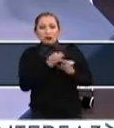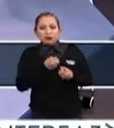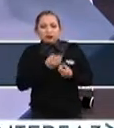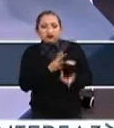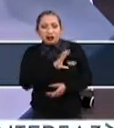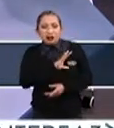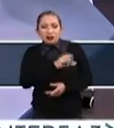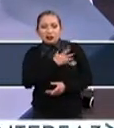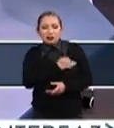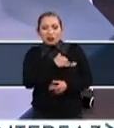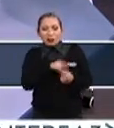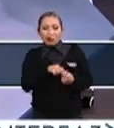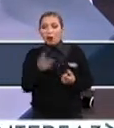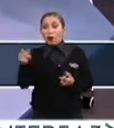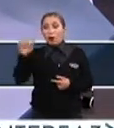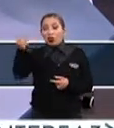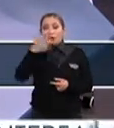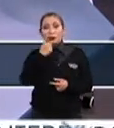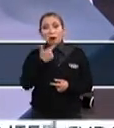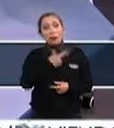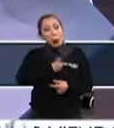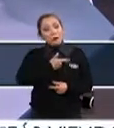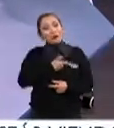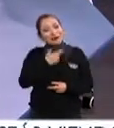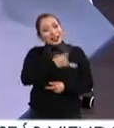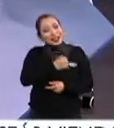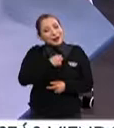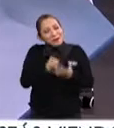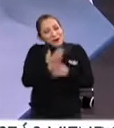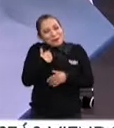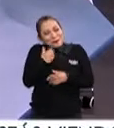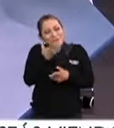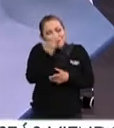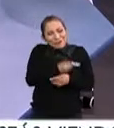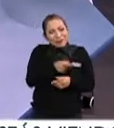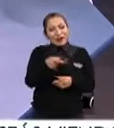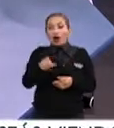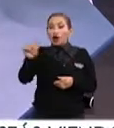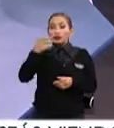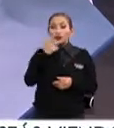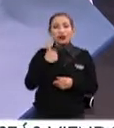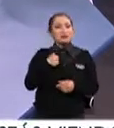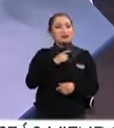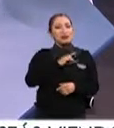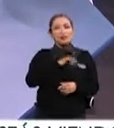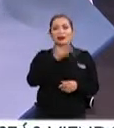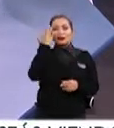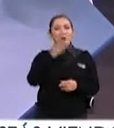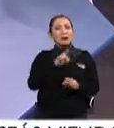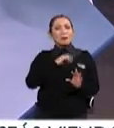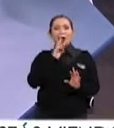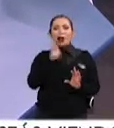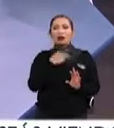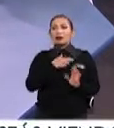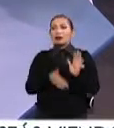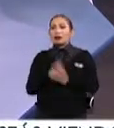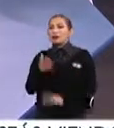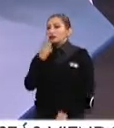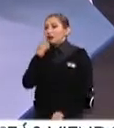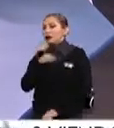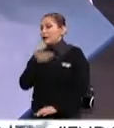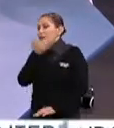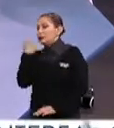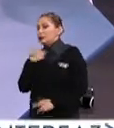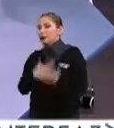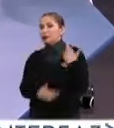expresar. Muchos hombres lo viven con gozo, pero también hay muchos hombres que dicen, me da miedo y ¿saben qué? Me voy por los cigarros y no